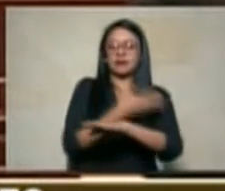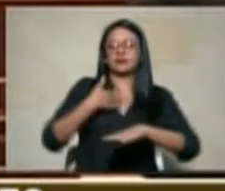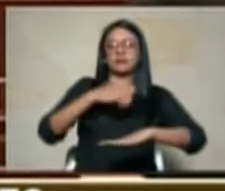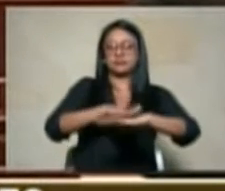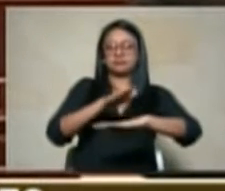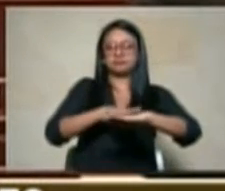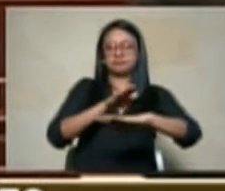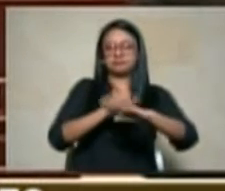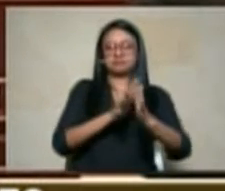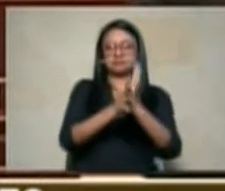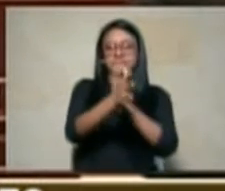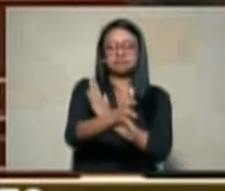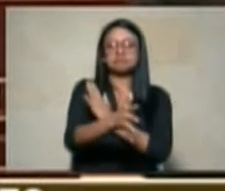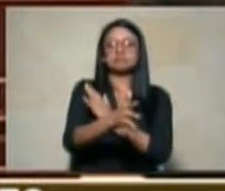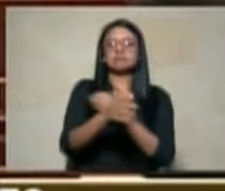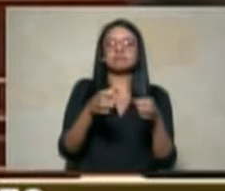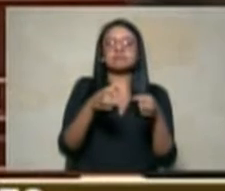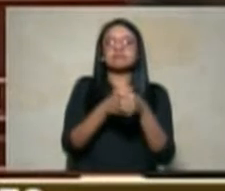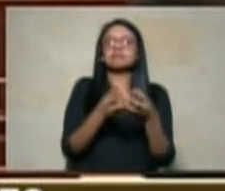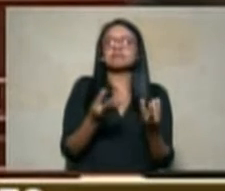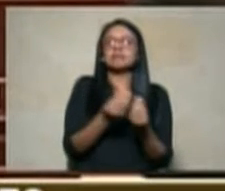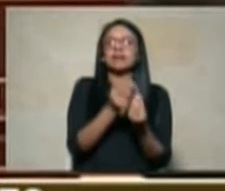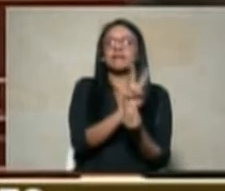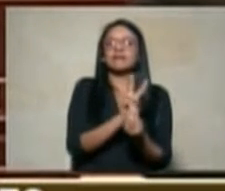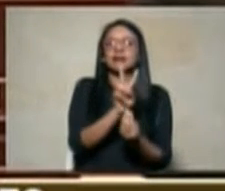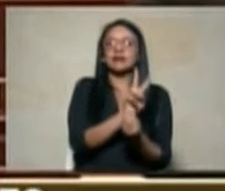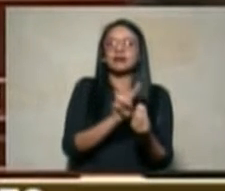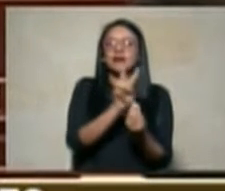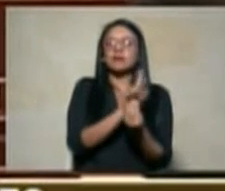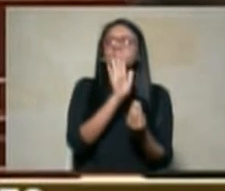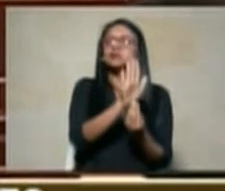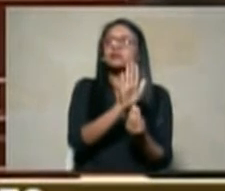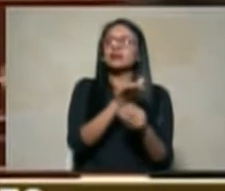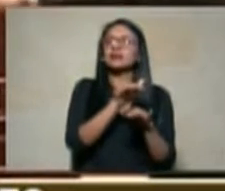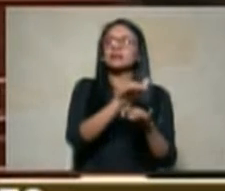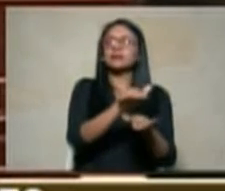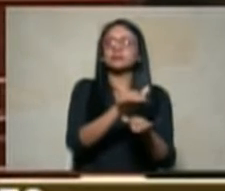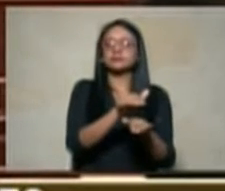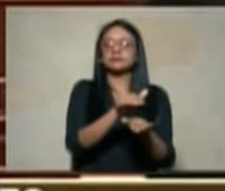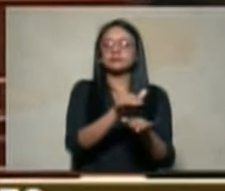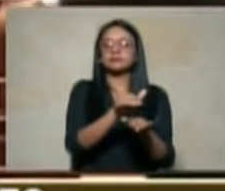anunciado, del Partido Verde, porque la representante